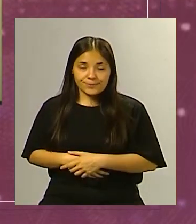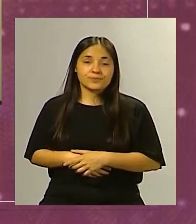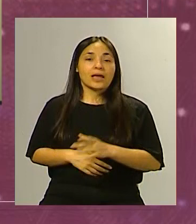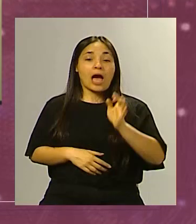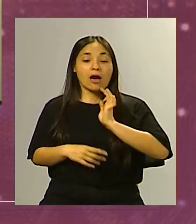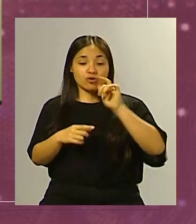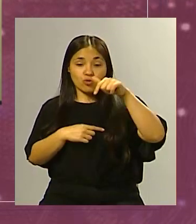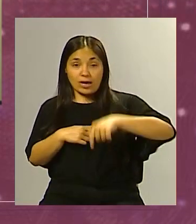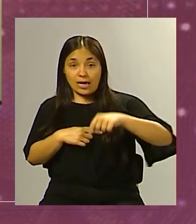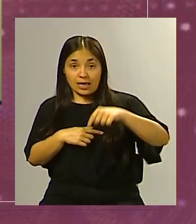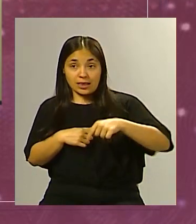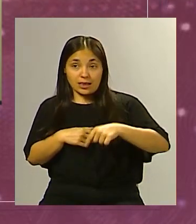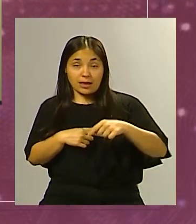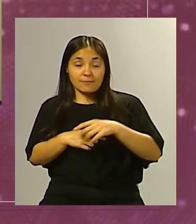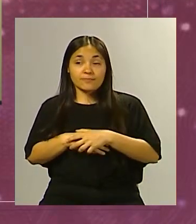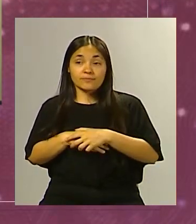la promo